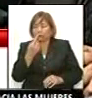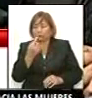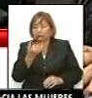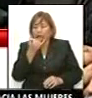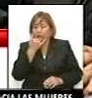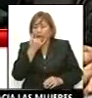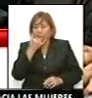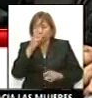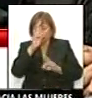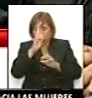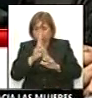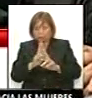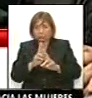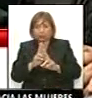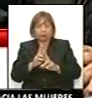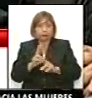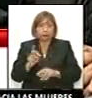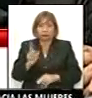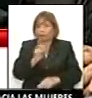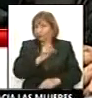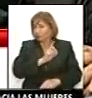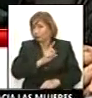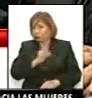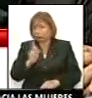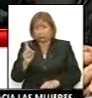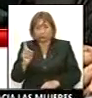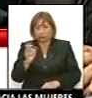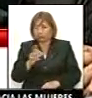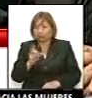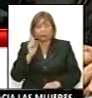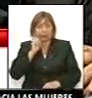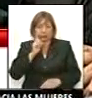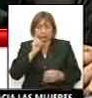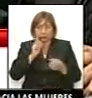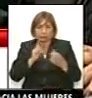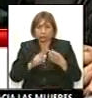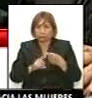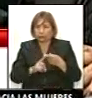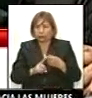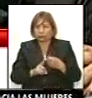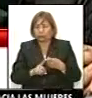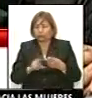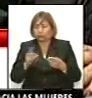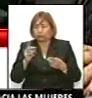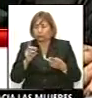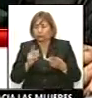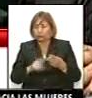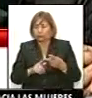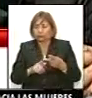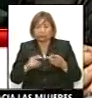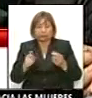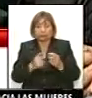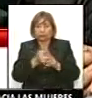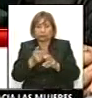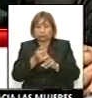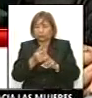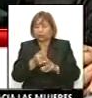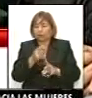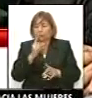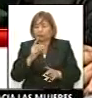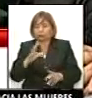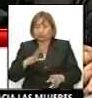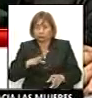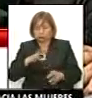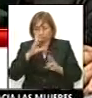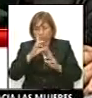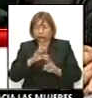faltamiento de respeto. No se le ha sancionado por mentir, no se le ha sancionado por un acoso, es por un faltamiento